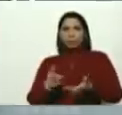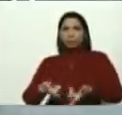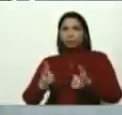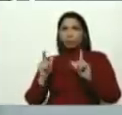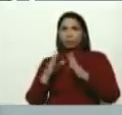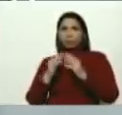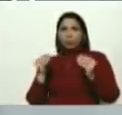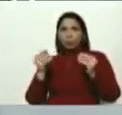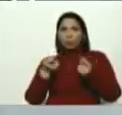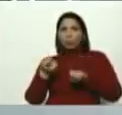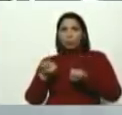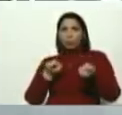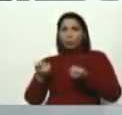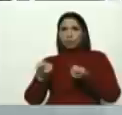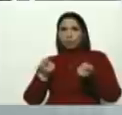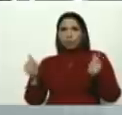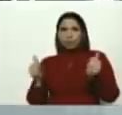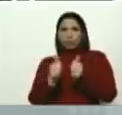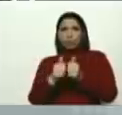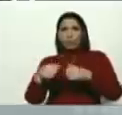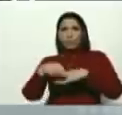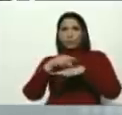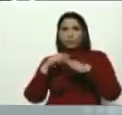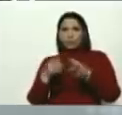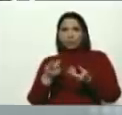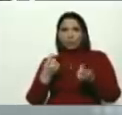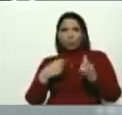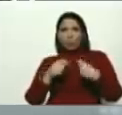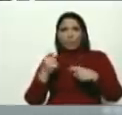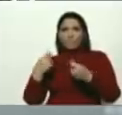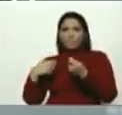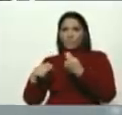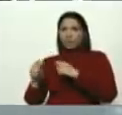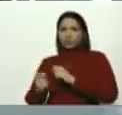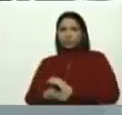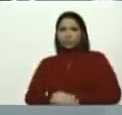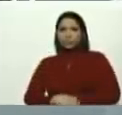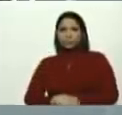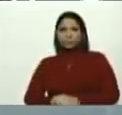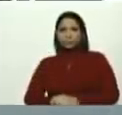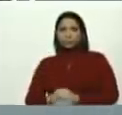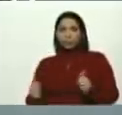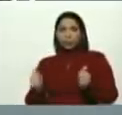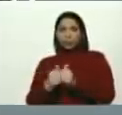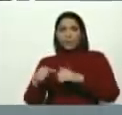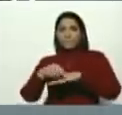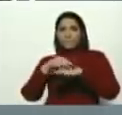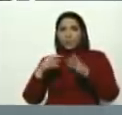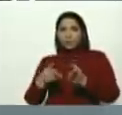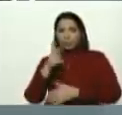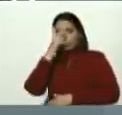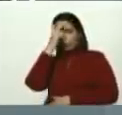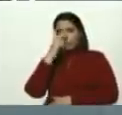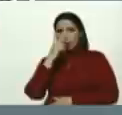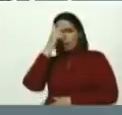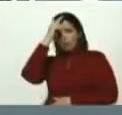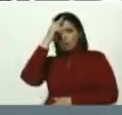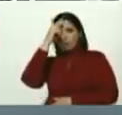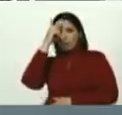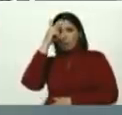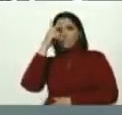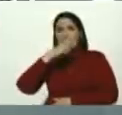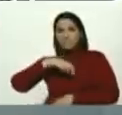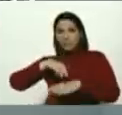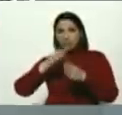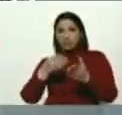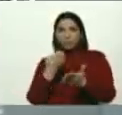se ha coordinado con el Ministerio de Comercio, con el ministro Tarek, ministro de Economía,